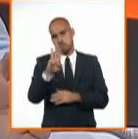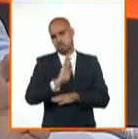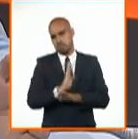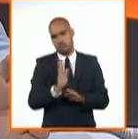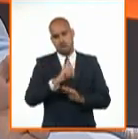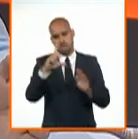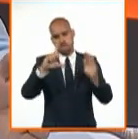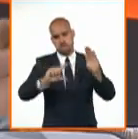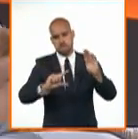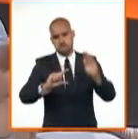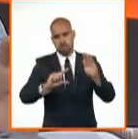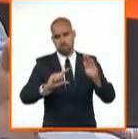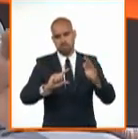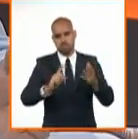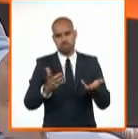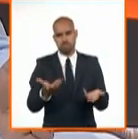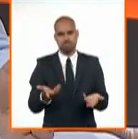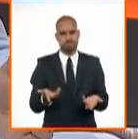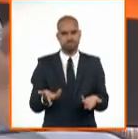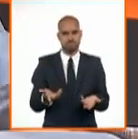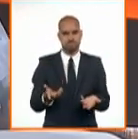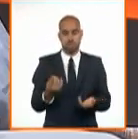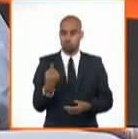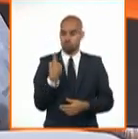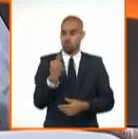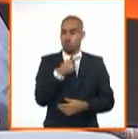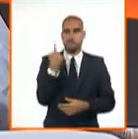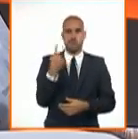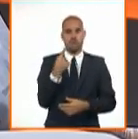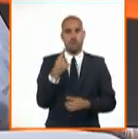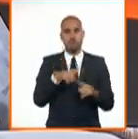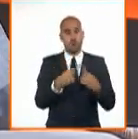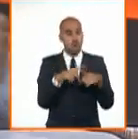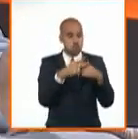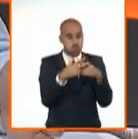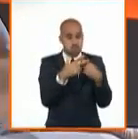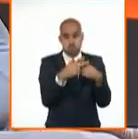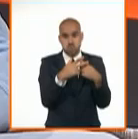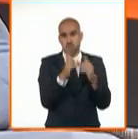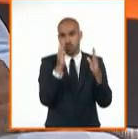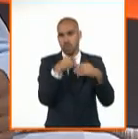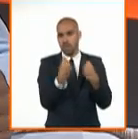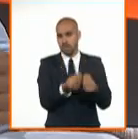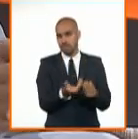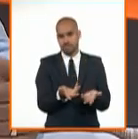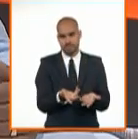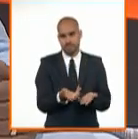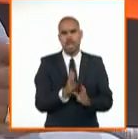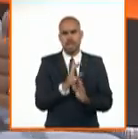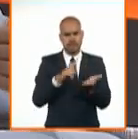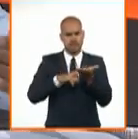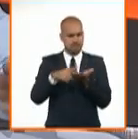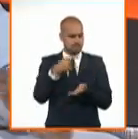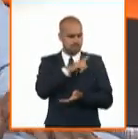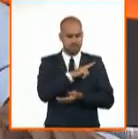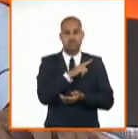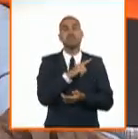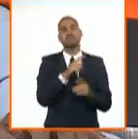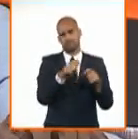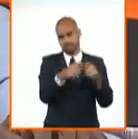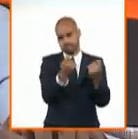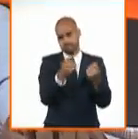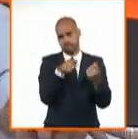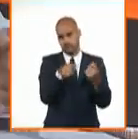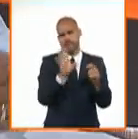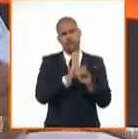de 90 un agua estamos perdiendo en ese bloque por no darle mantenimiento la semana pasada tuvimos una avería en esa unidad esa unidad salió